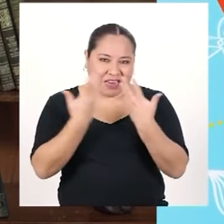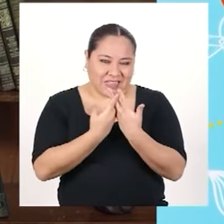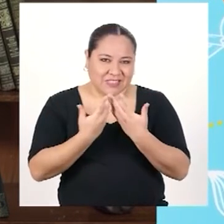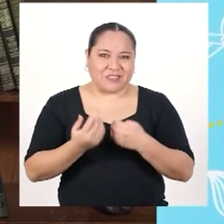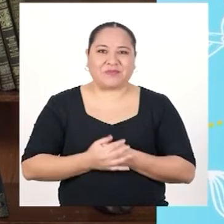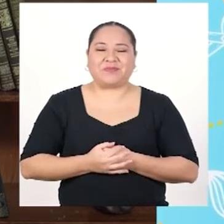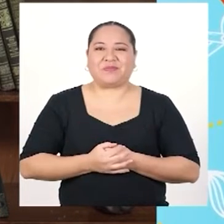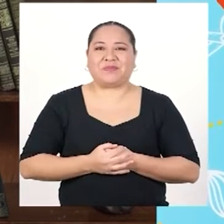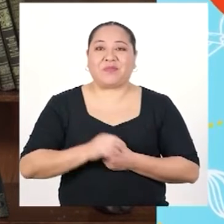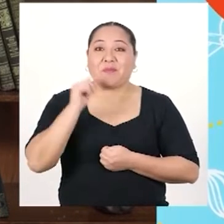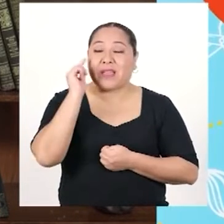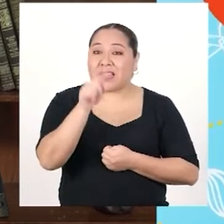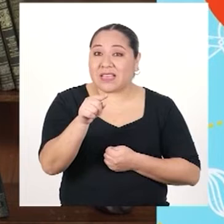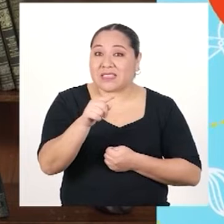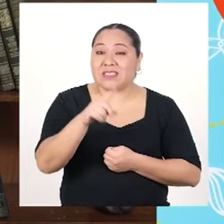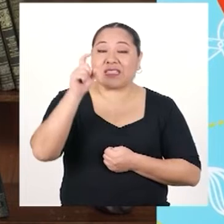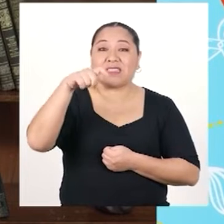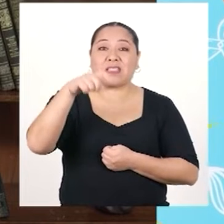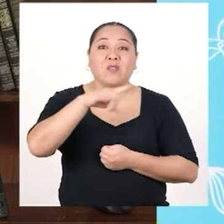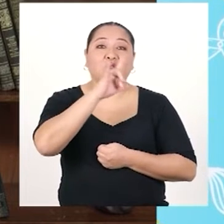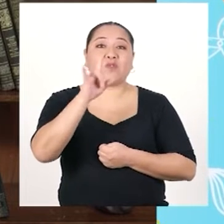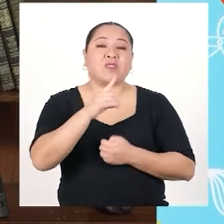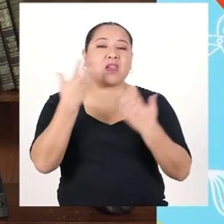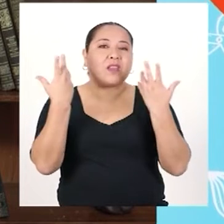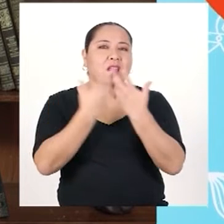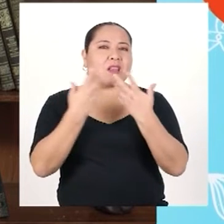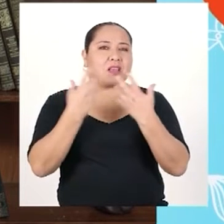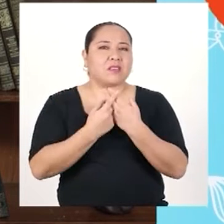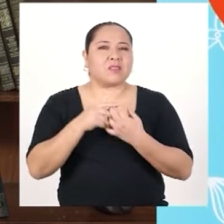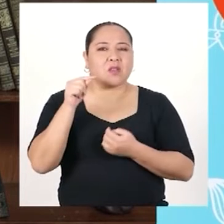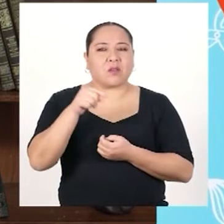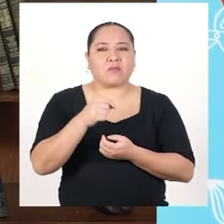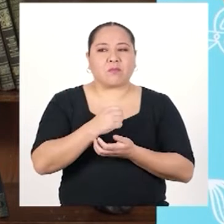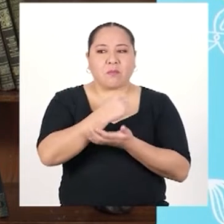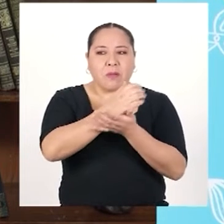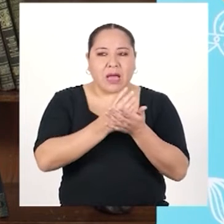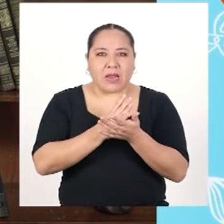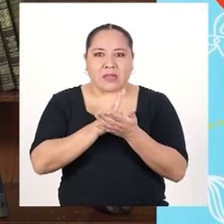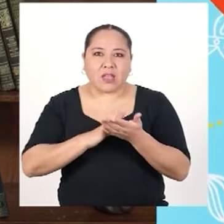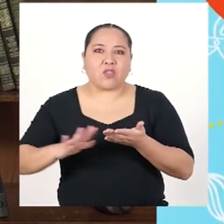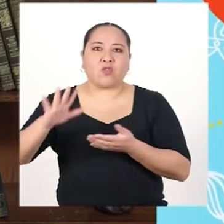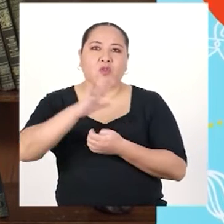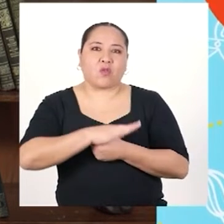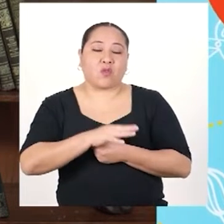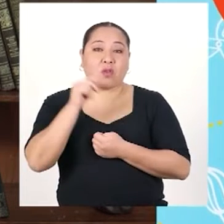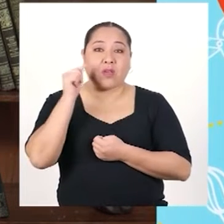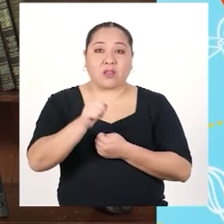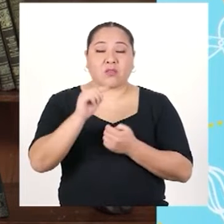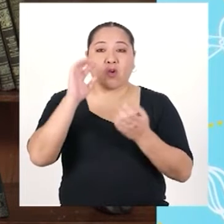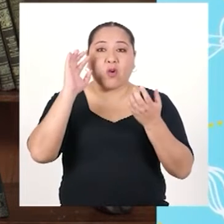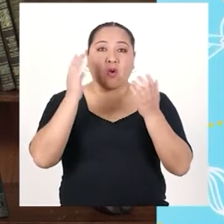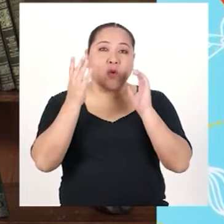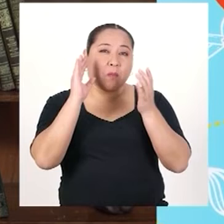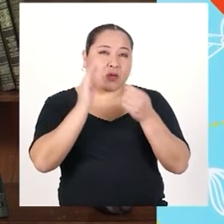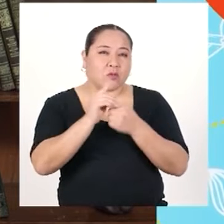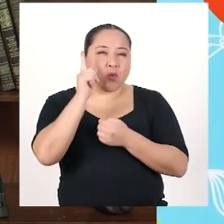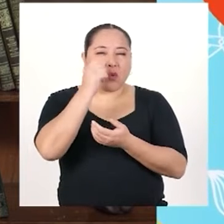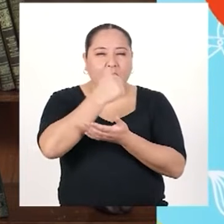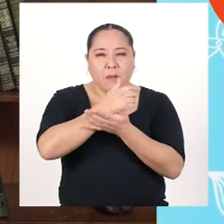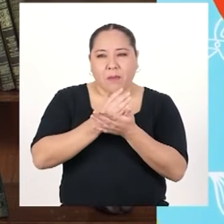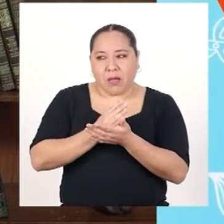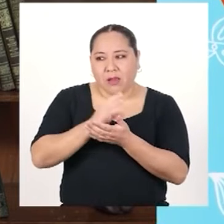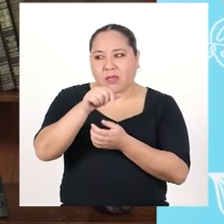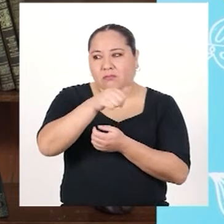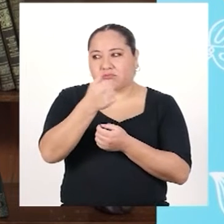una relación. Para ello, utilizaremos la relación parte-todo, la cual es la comparación de